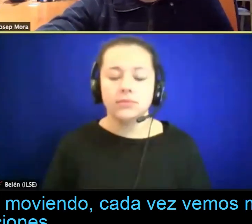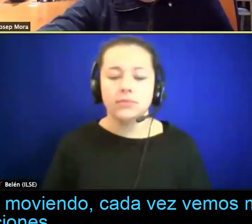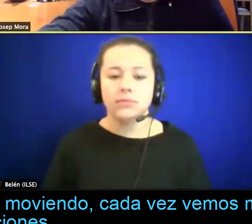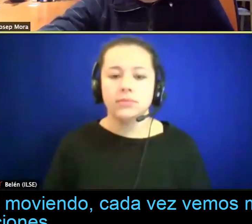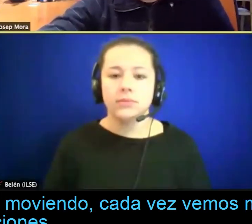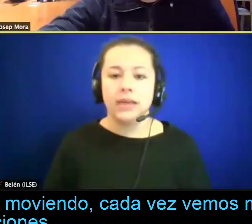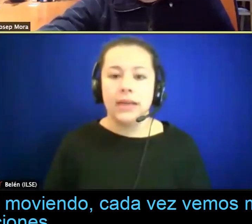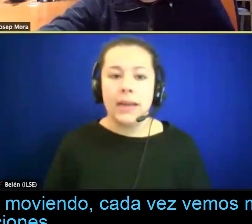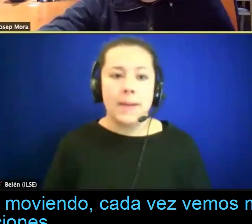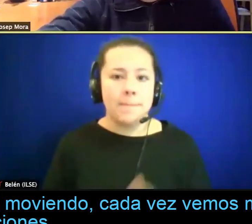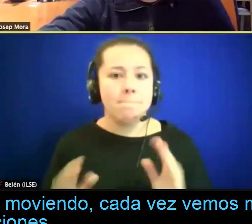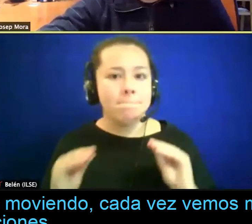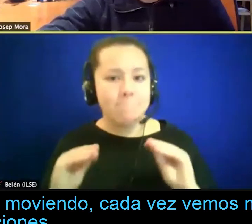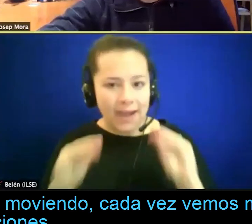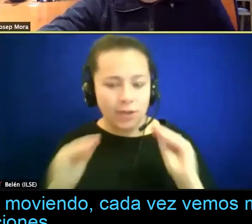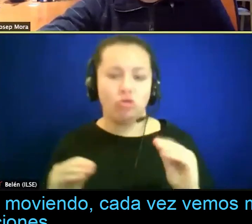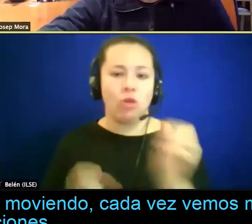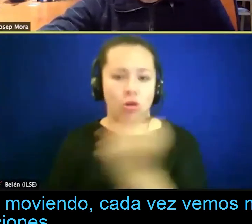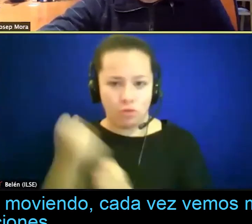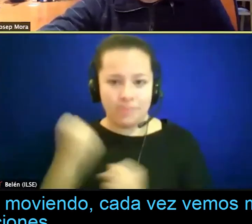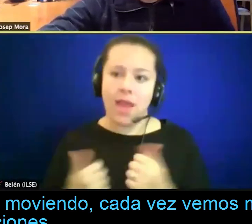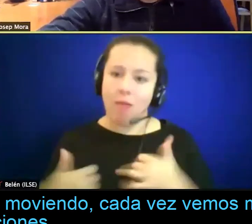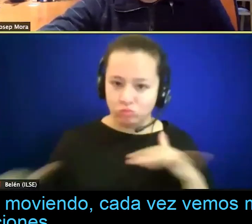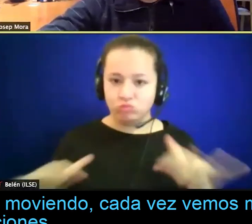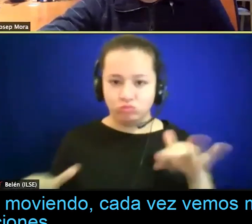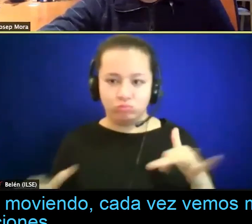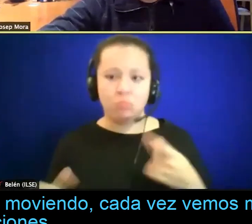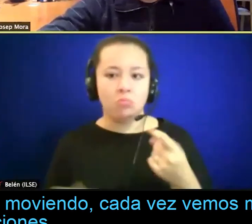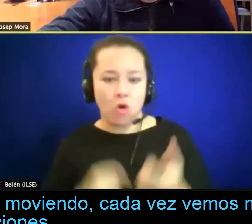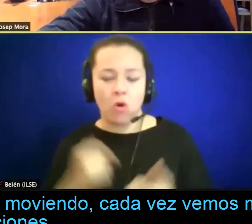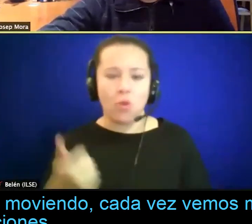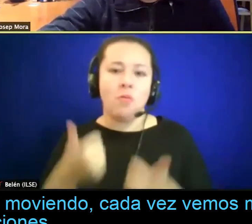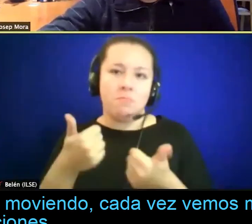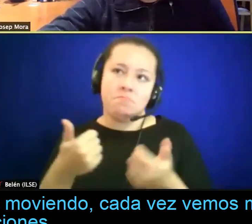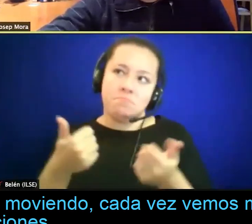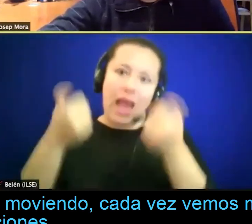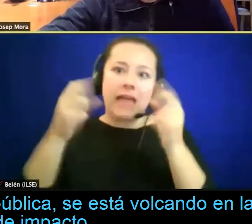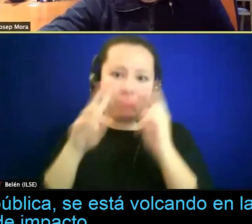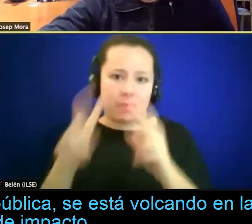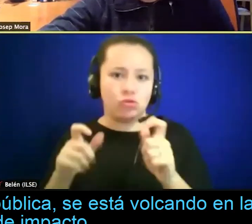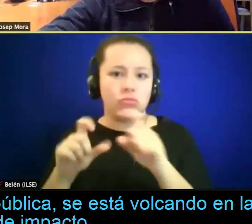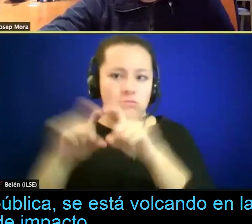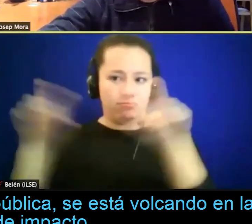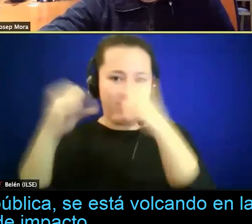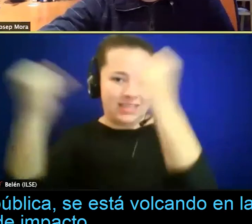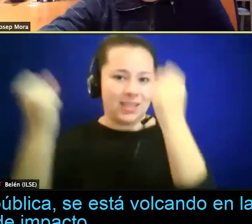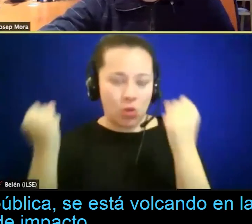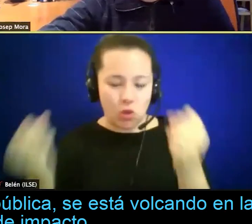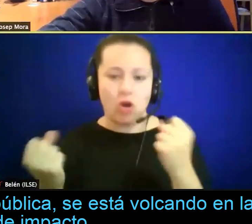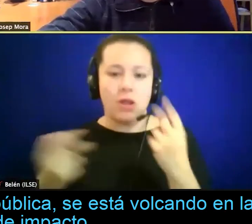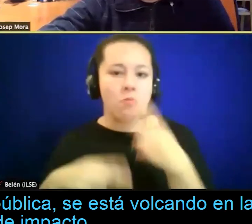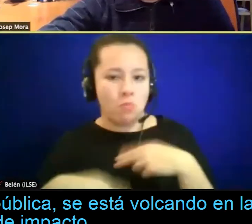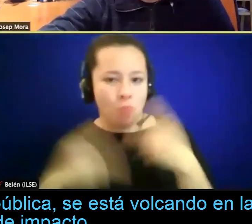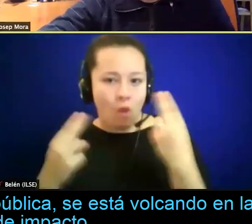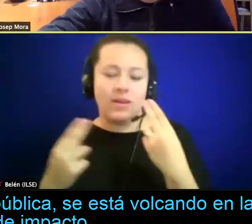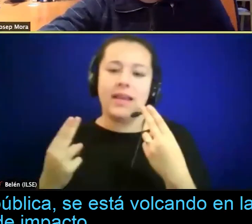cada vez vemos más instituciones y vosotros antes lo estabais comentando también, ¿no? La parte institucional, la parte pública se está volcando